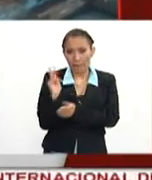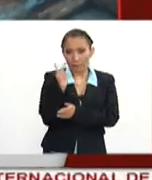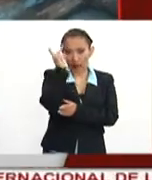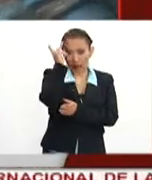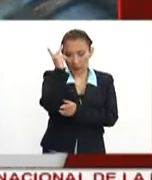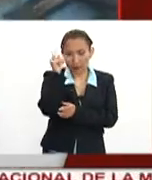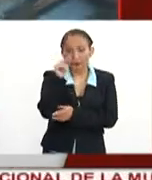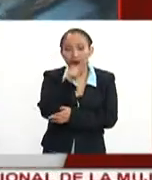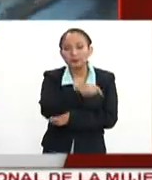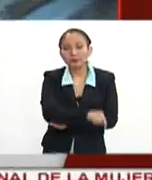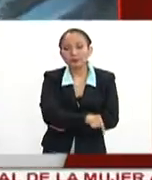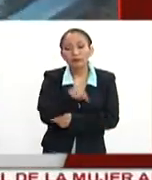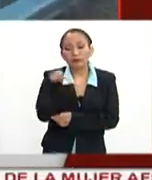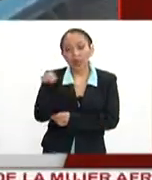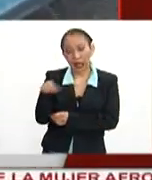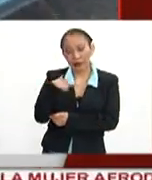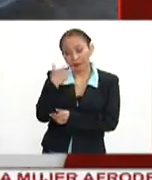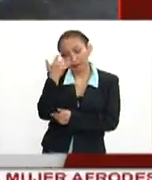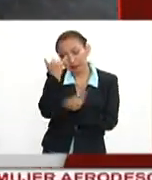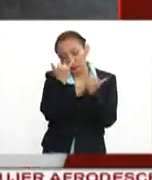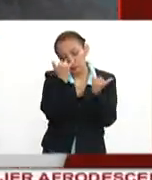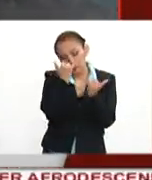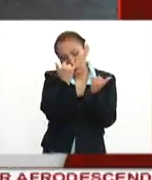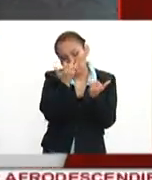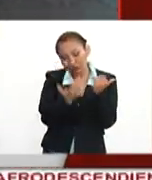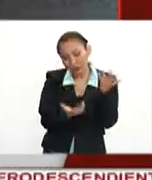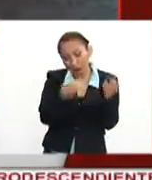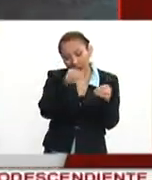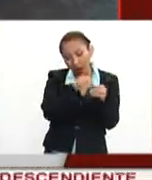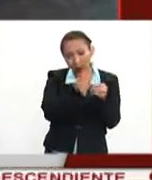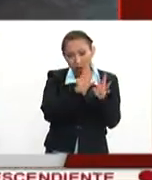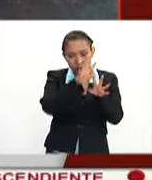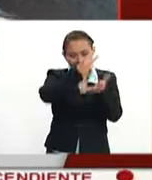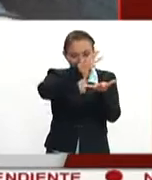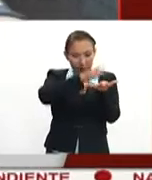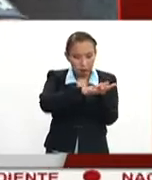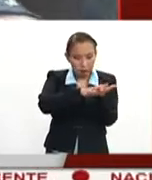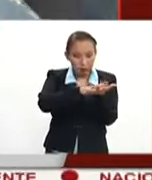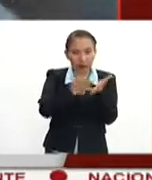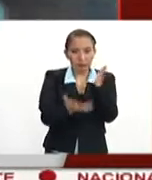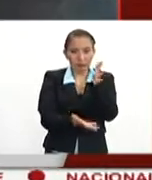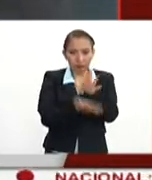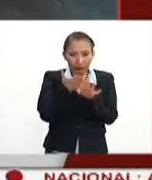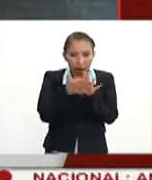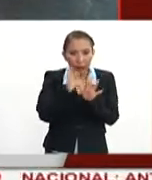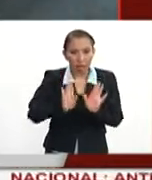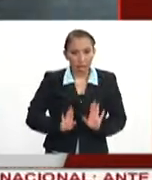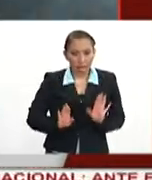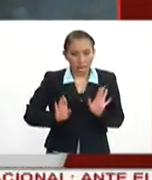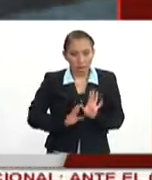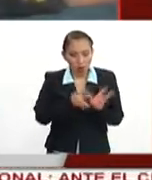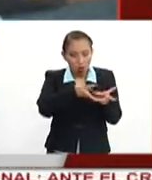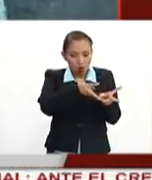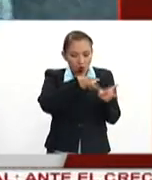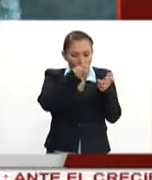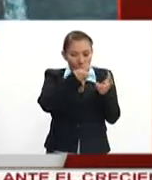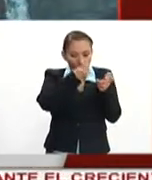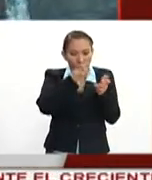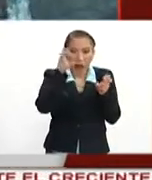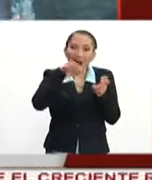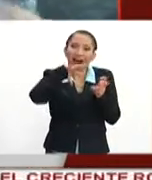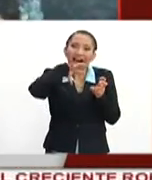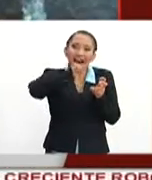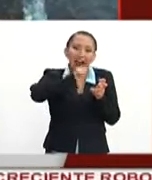Politécnico Nacional y ahí se desarrolló un panel de construcción con características de absorción